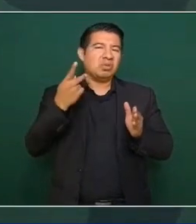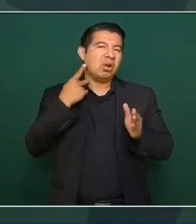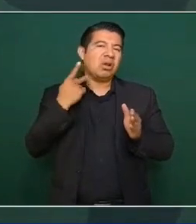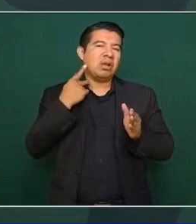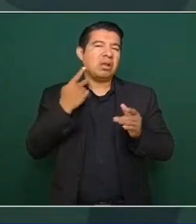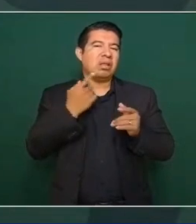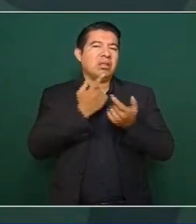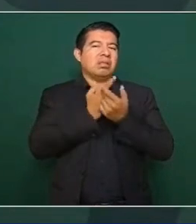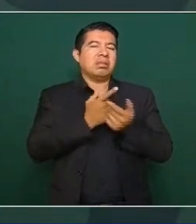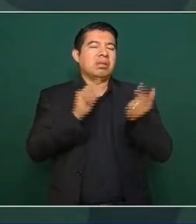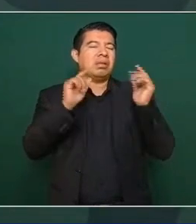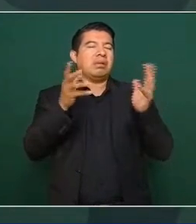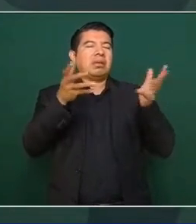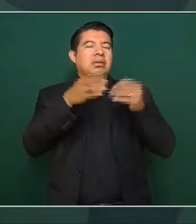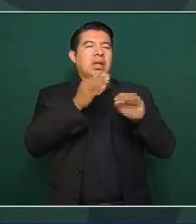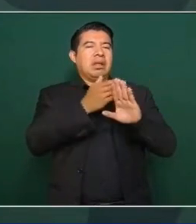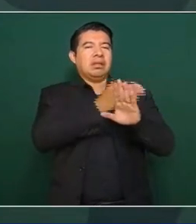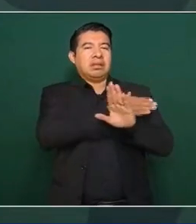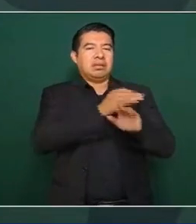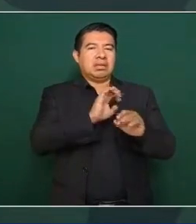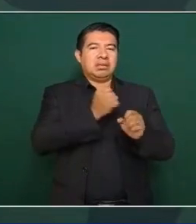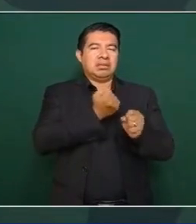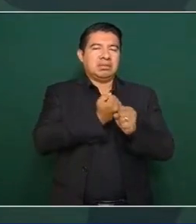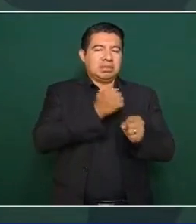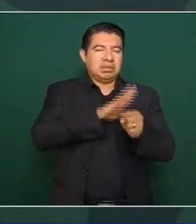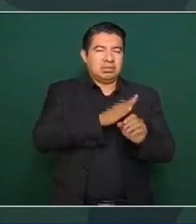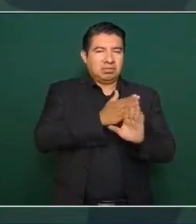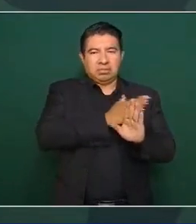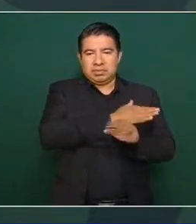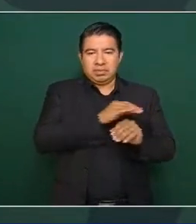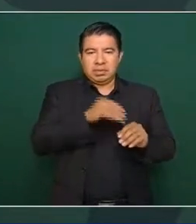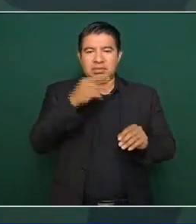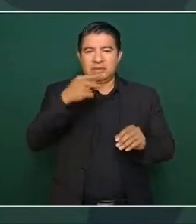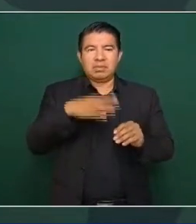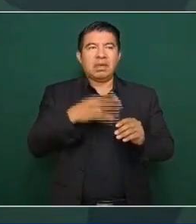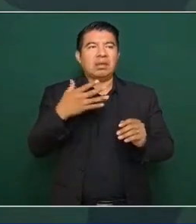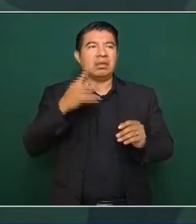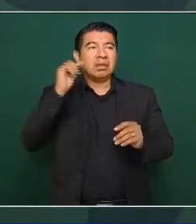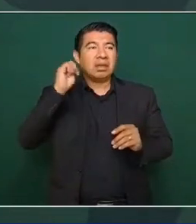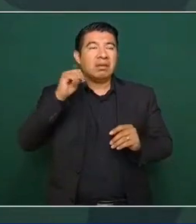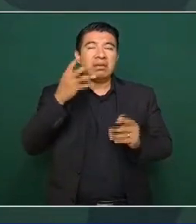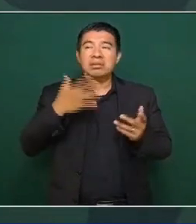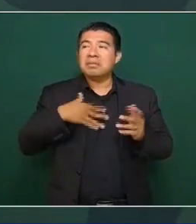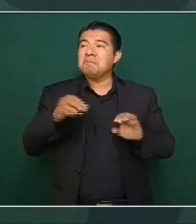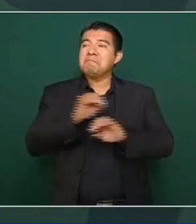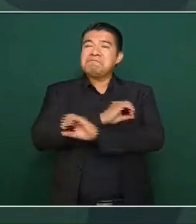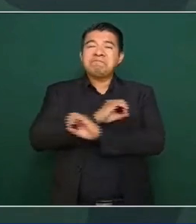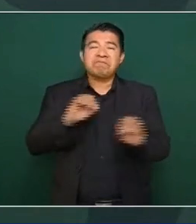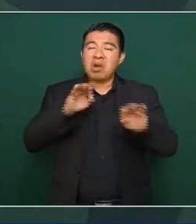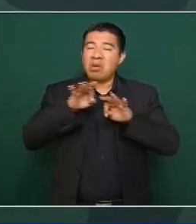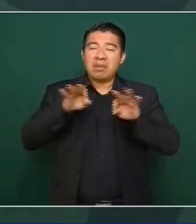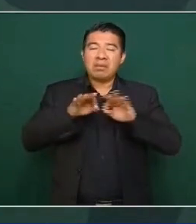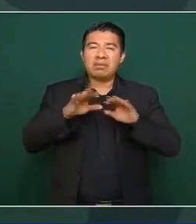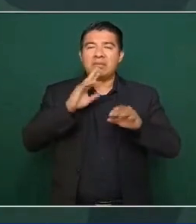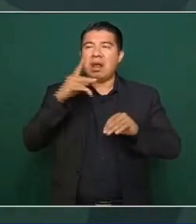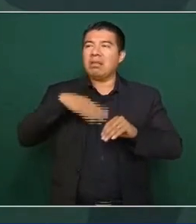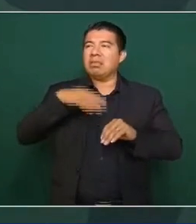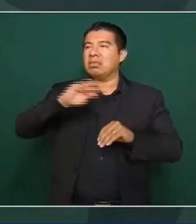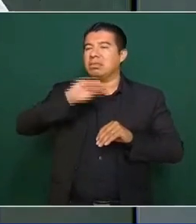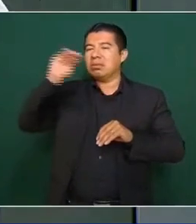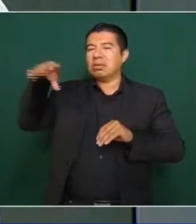opuesto. Tenían que irse los tabasqueños a buscar trabajo a Cancún.